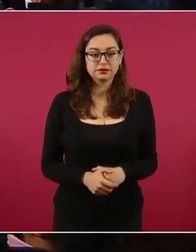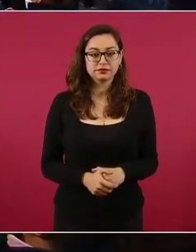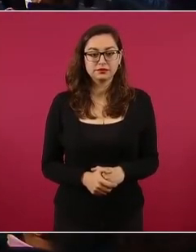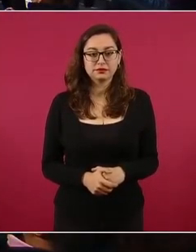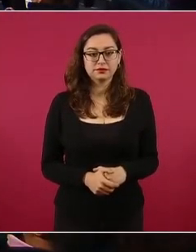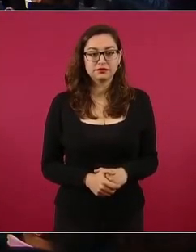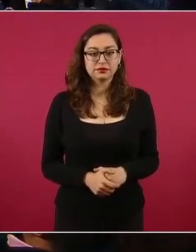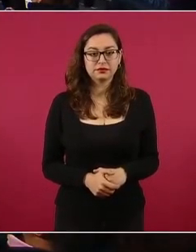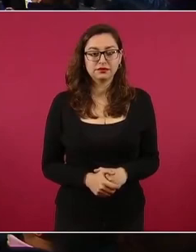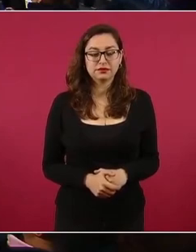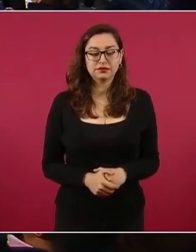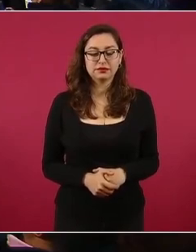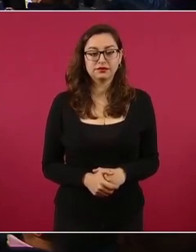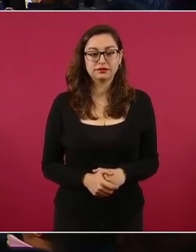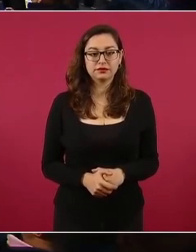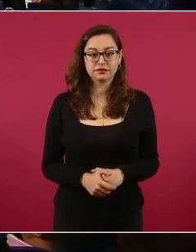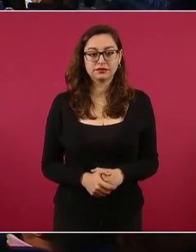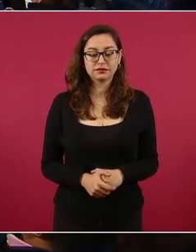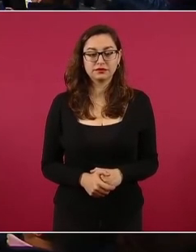Al mediodía.